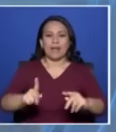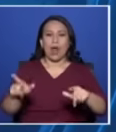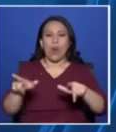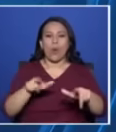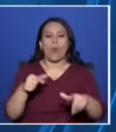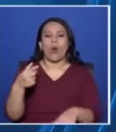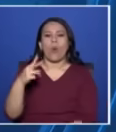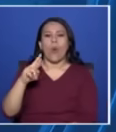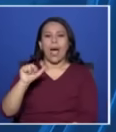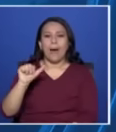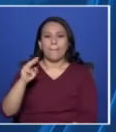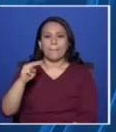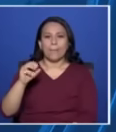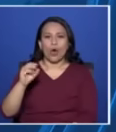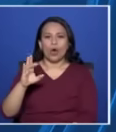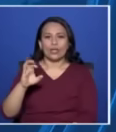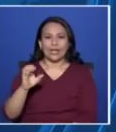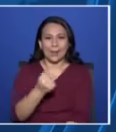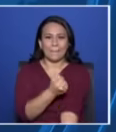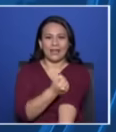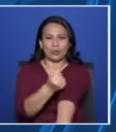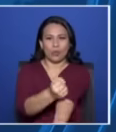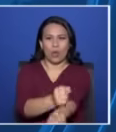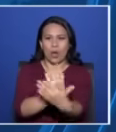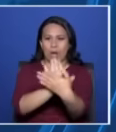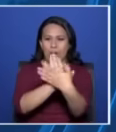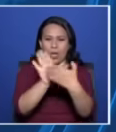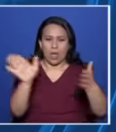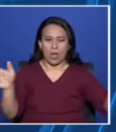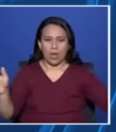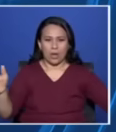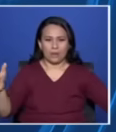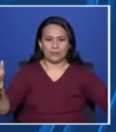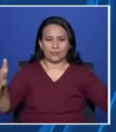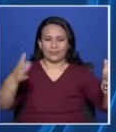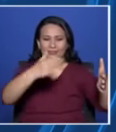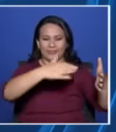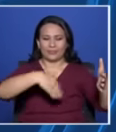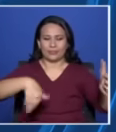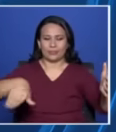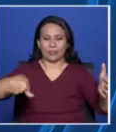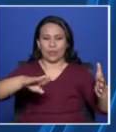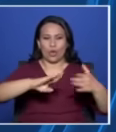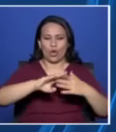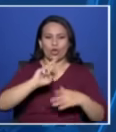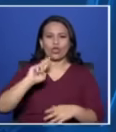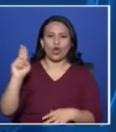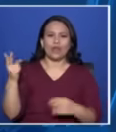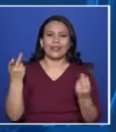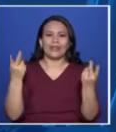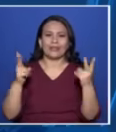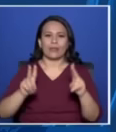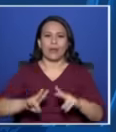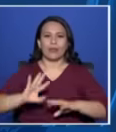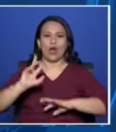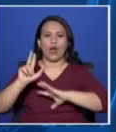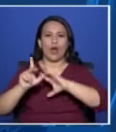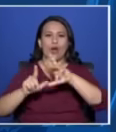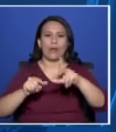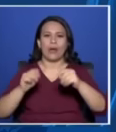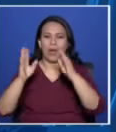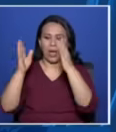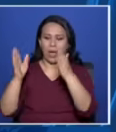de Guamote, Pascuales, el sector norte de Guayaquil, se han robado también